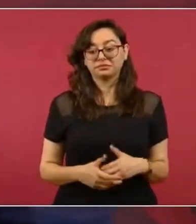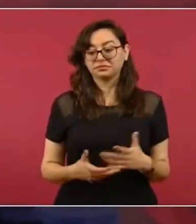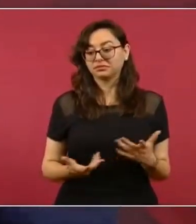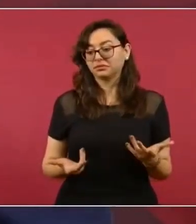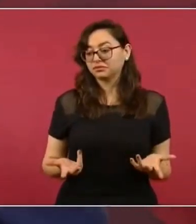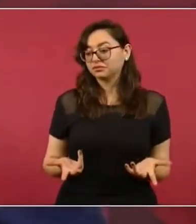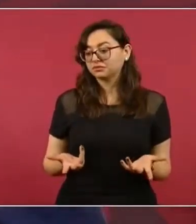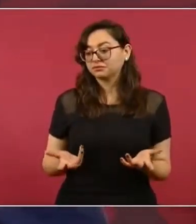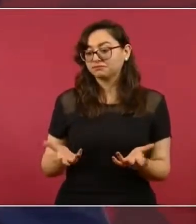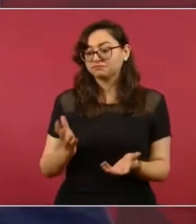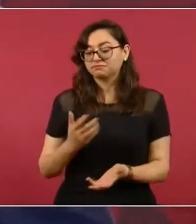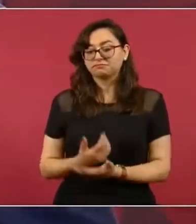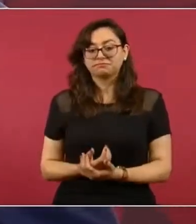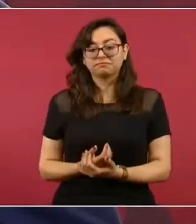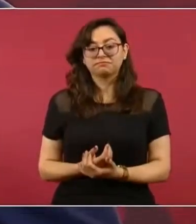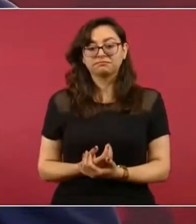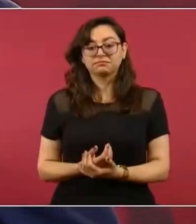una